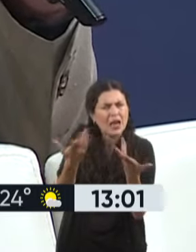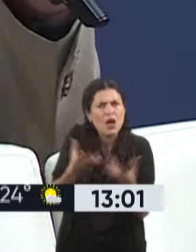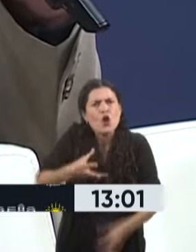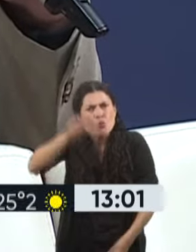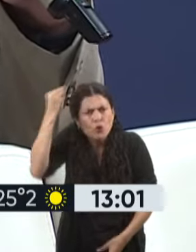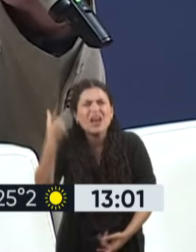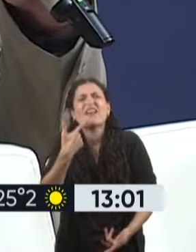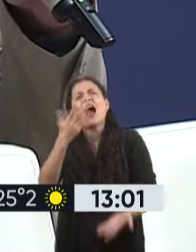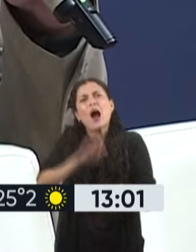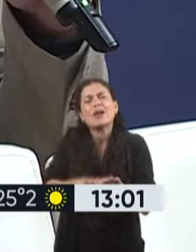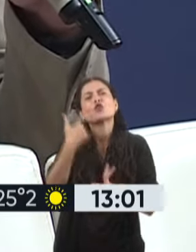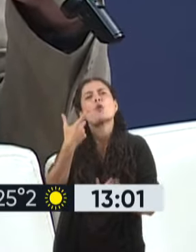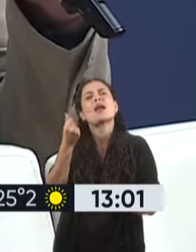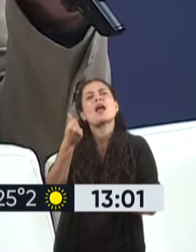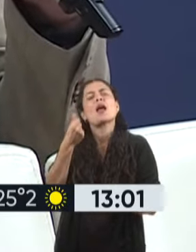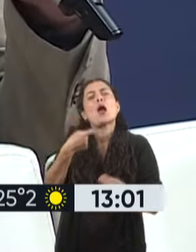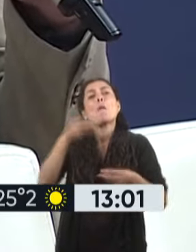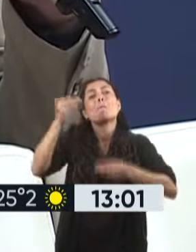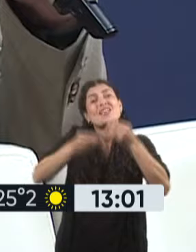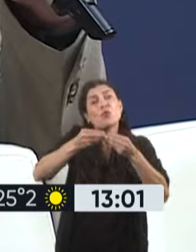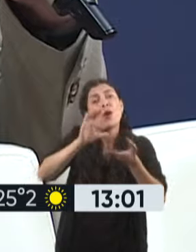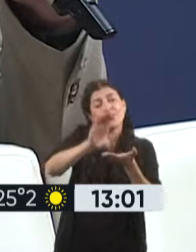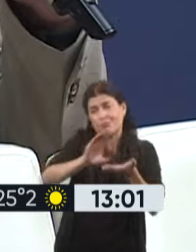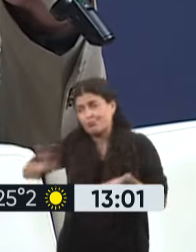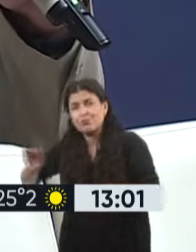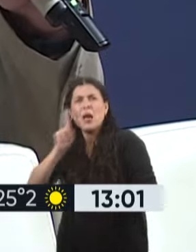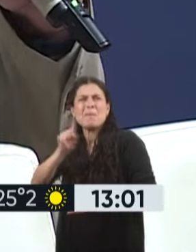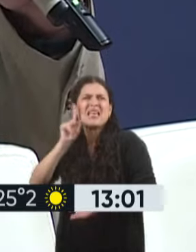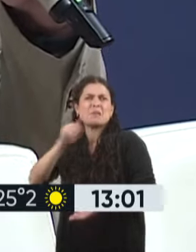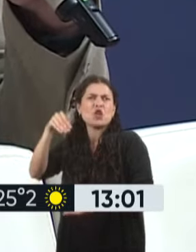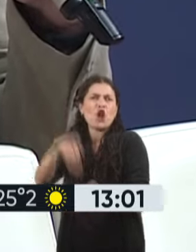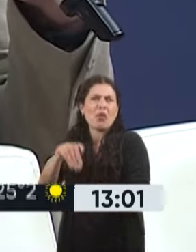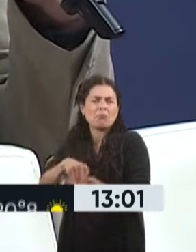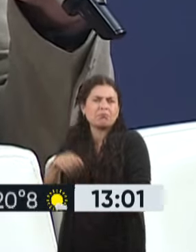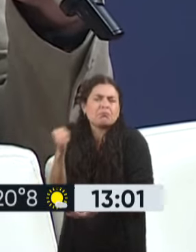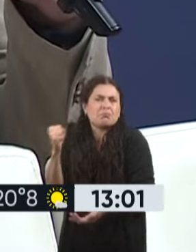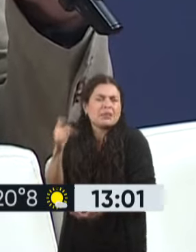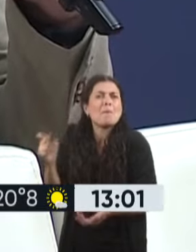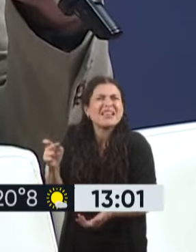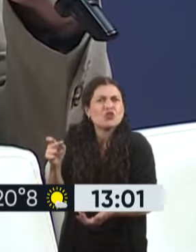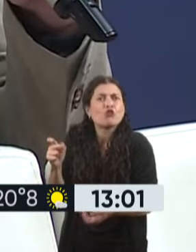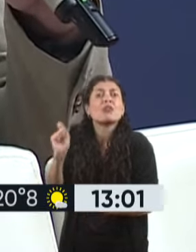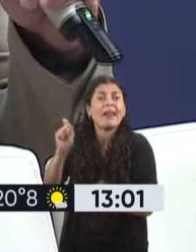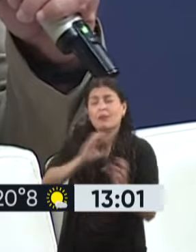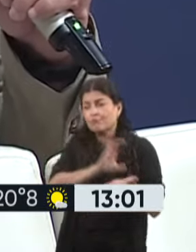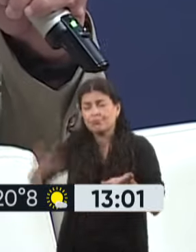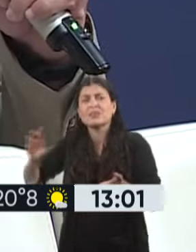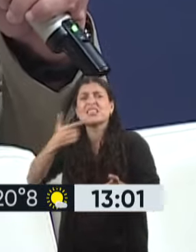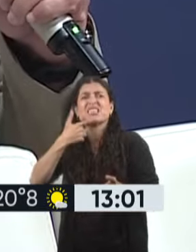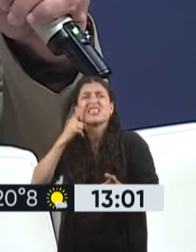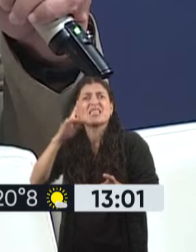para la CIDE. Hay una Agencia Nacional de Ciberseguridad, podía haber tenido alguna actuación respecto a